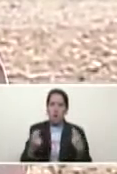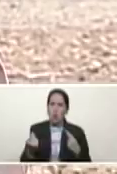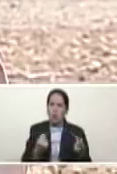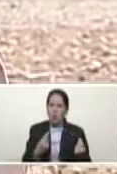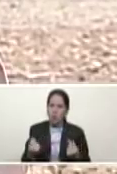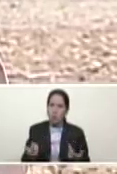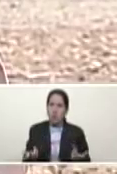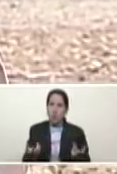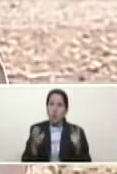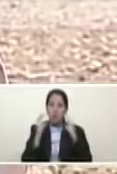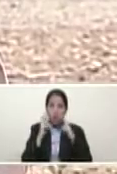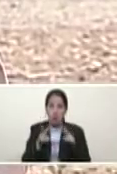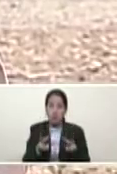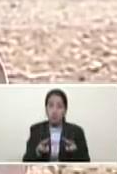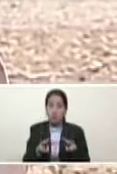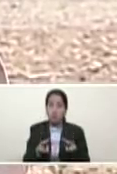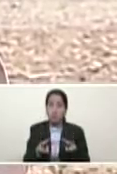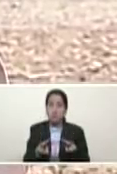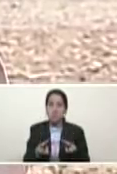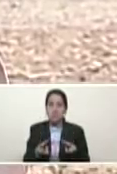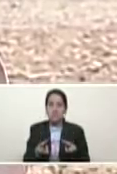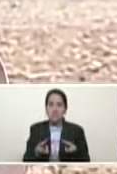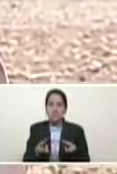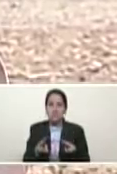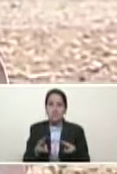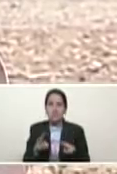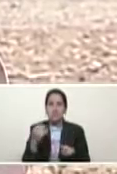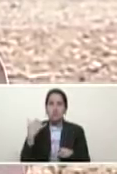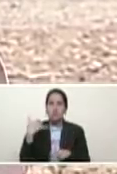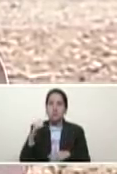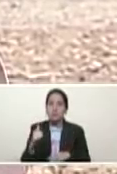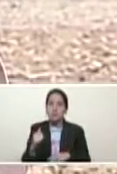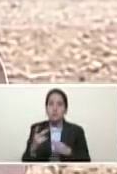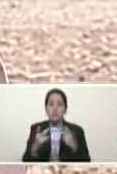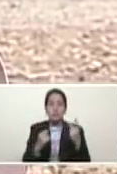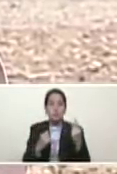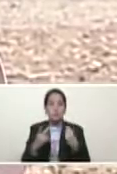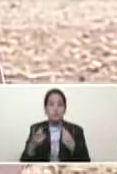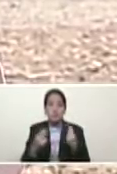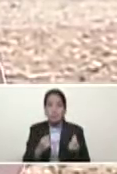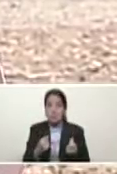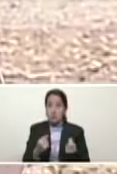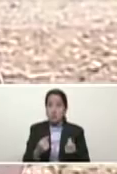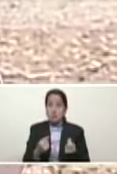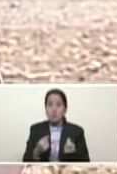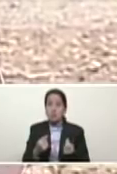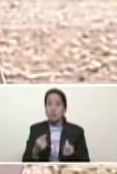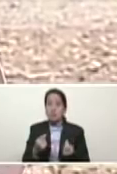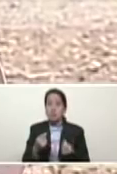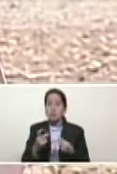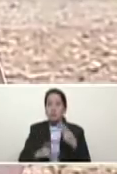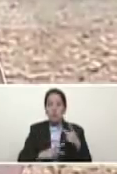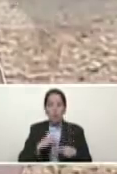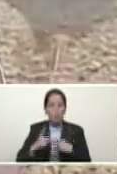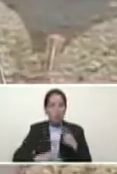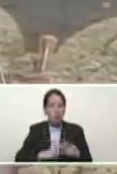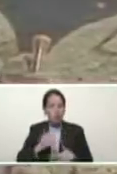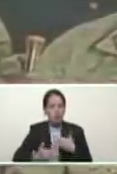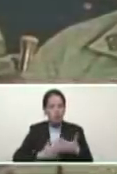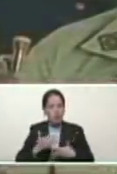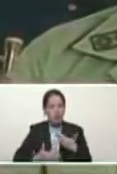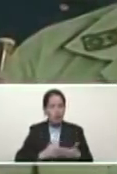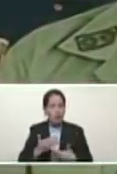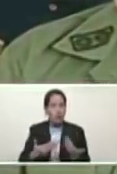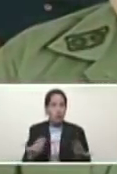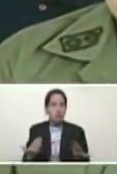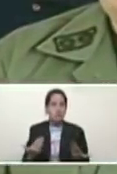Continuar, mire, continuar. Estamos en una economía productiva, de resistencia frente a la